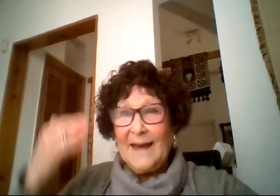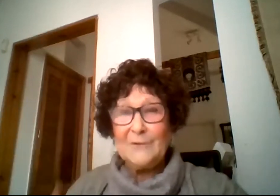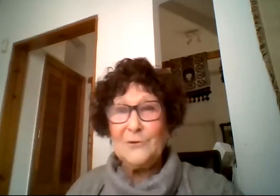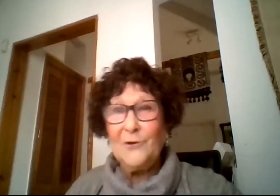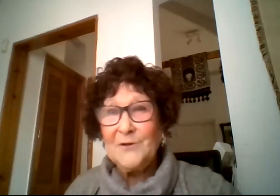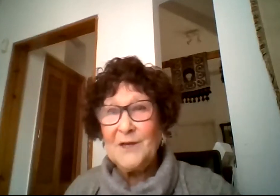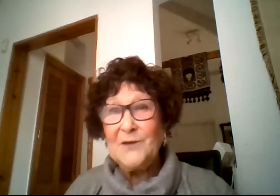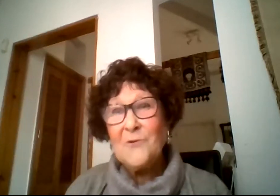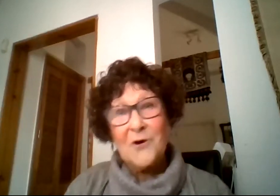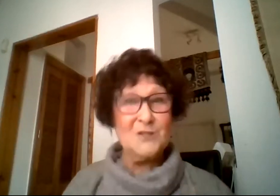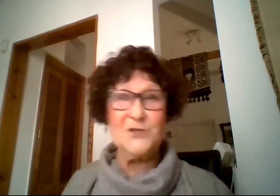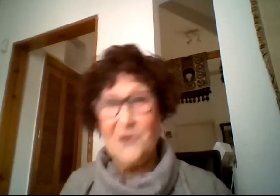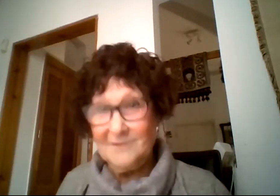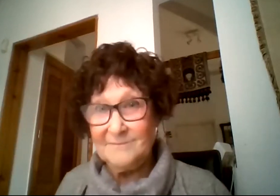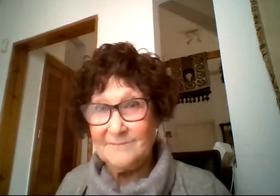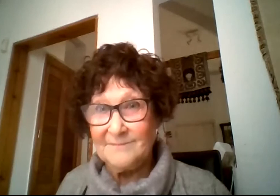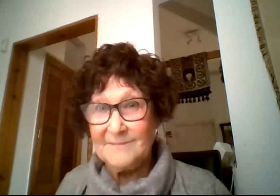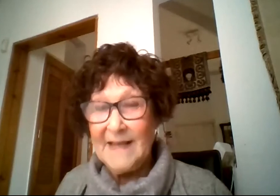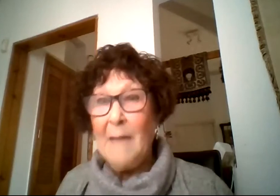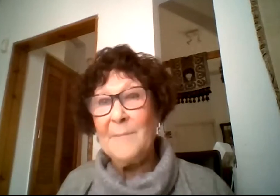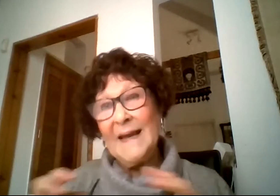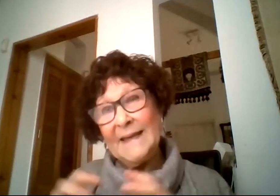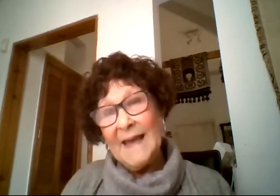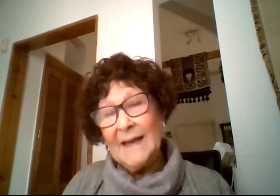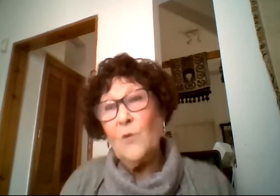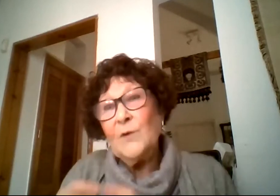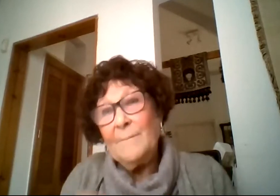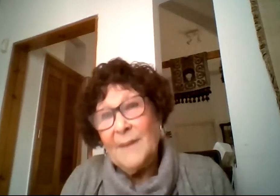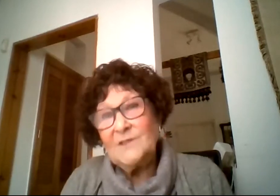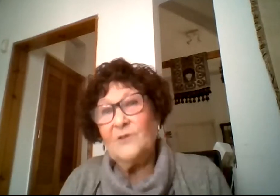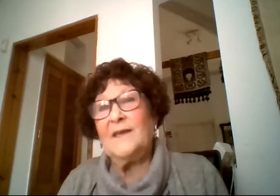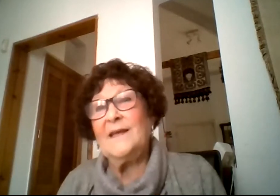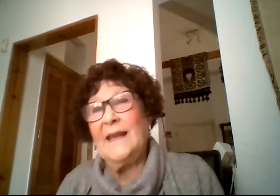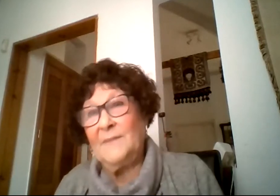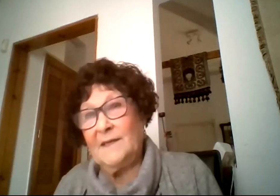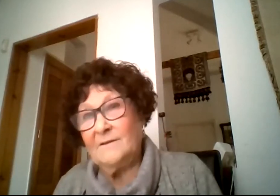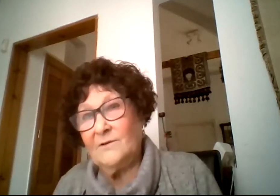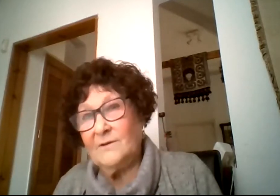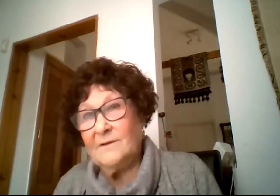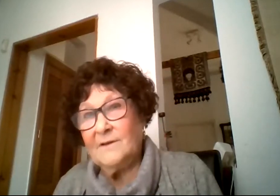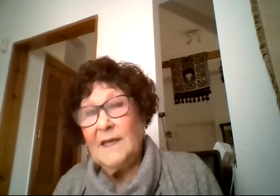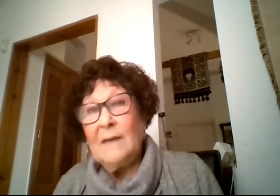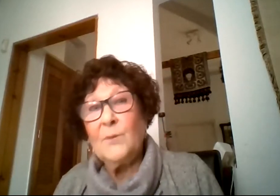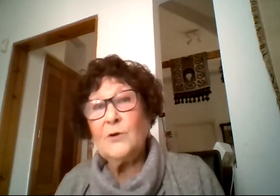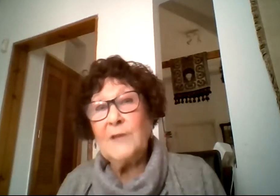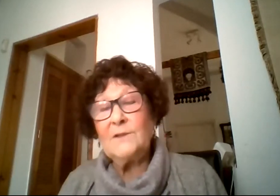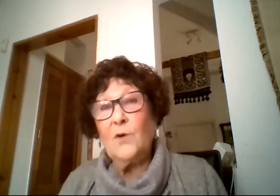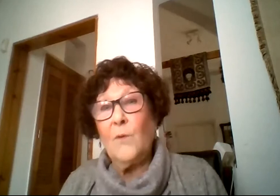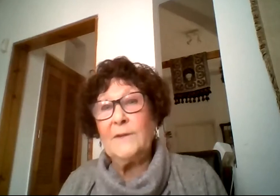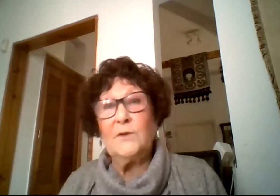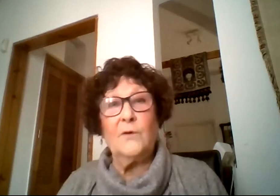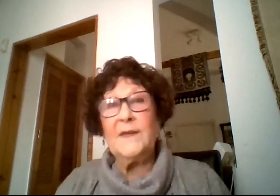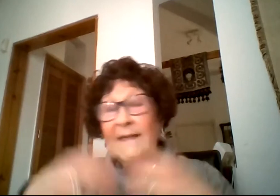de cartón y un colchón para crear un espacio de aislamiento. Por lo